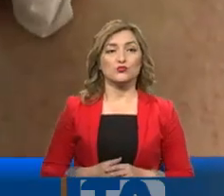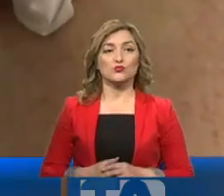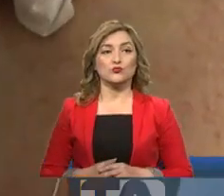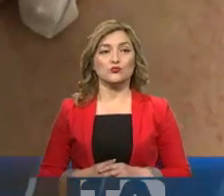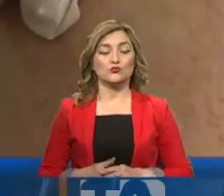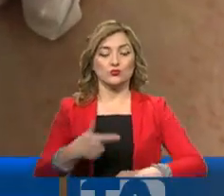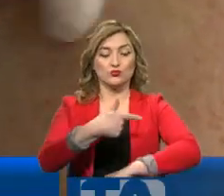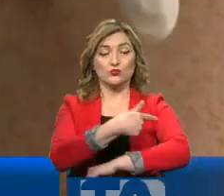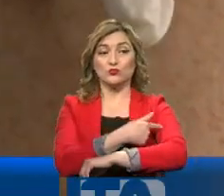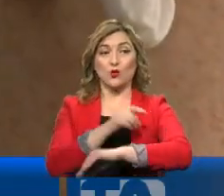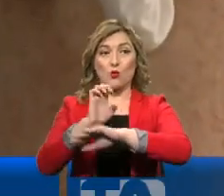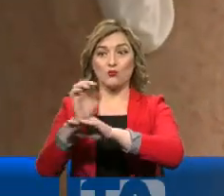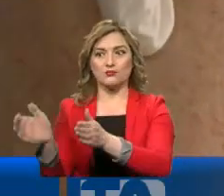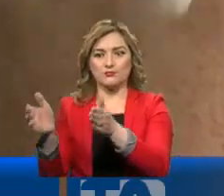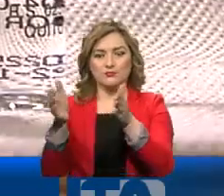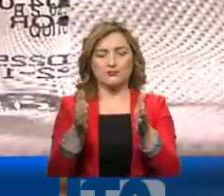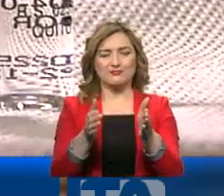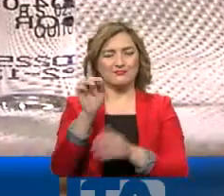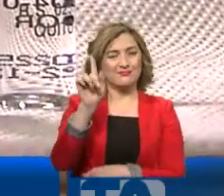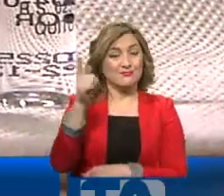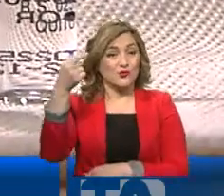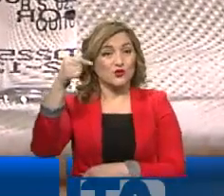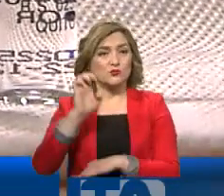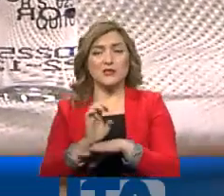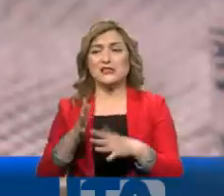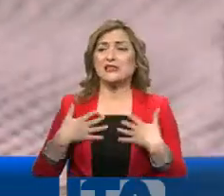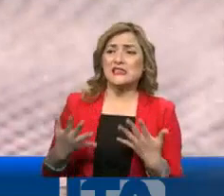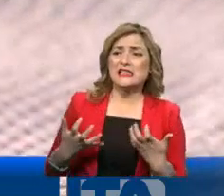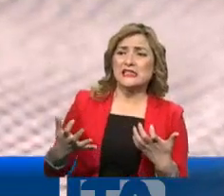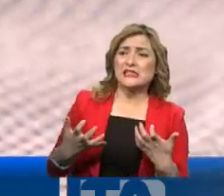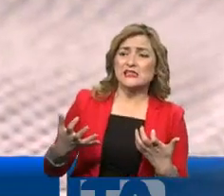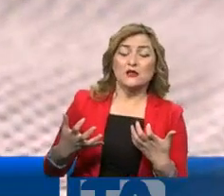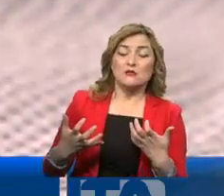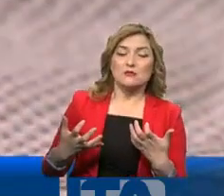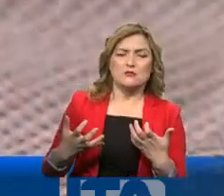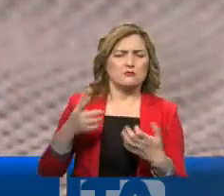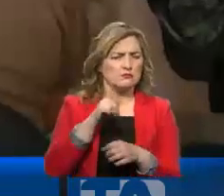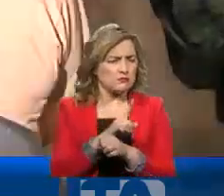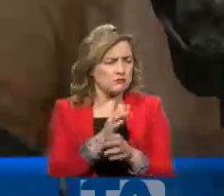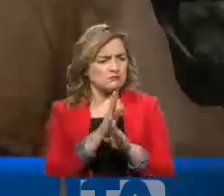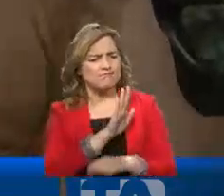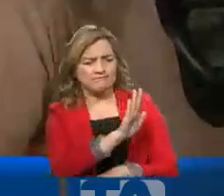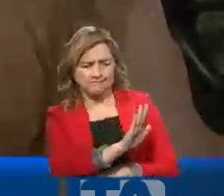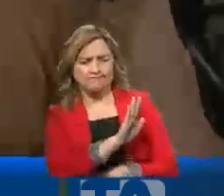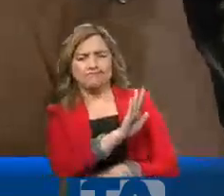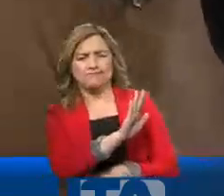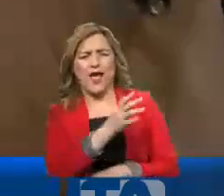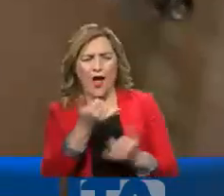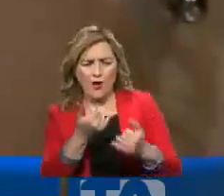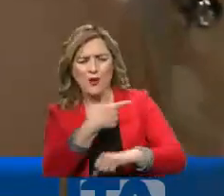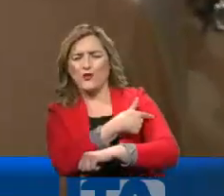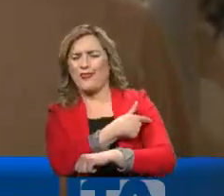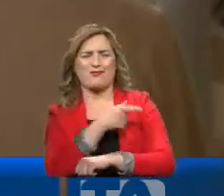La vacuna ya está en el país y aunque millones de ecuatorianos quisieran acceder a ella, los expertos explican que por ahora no se debe ni se